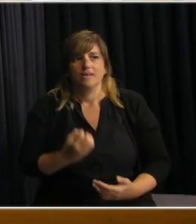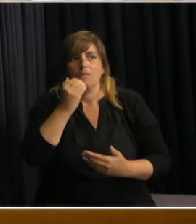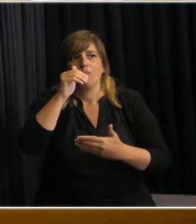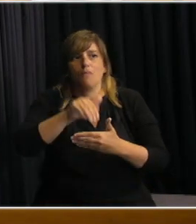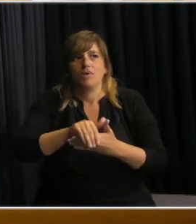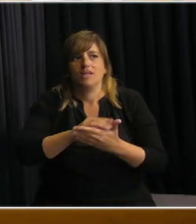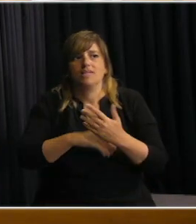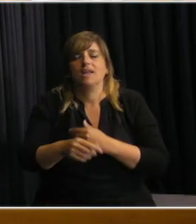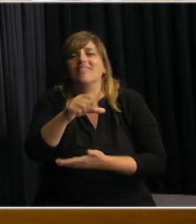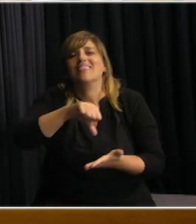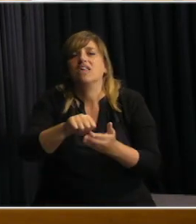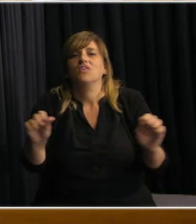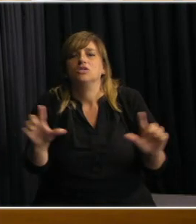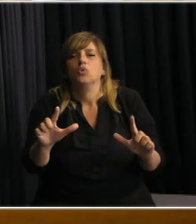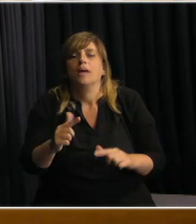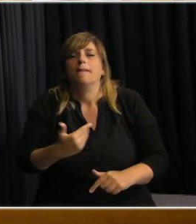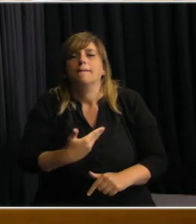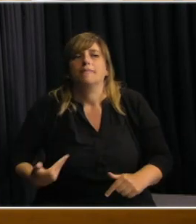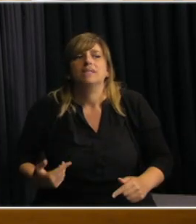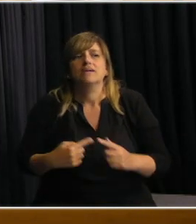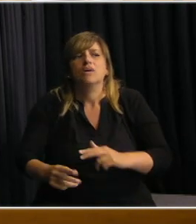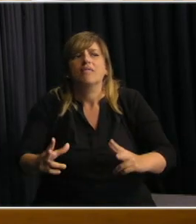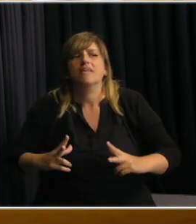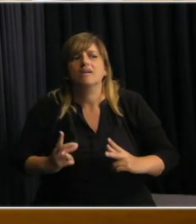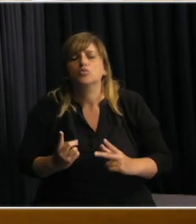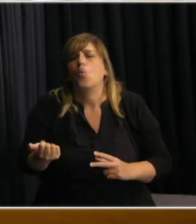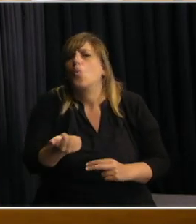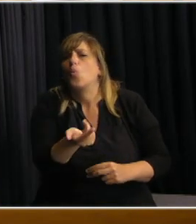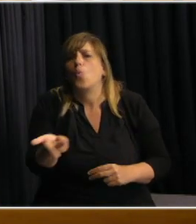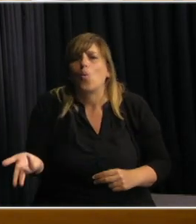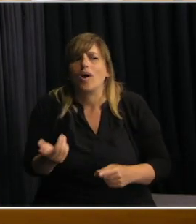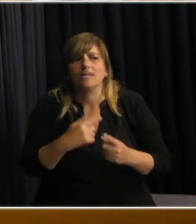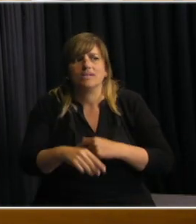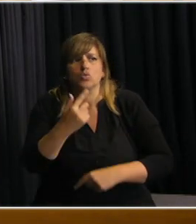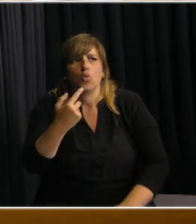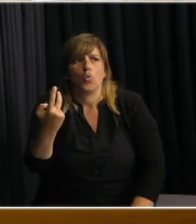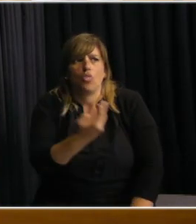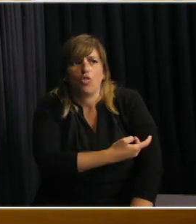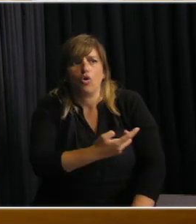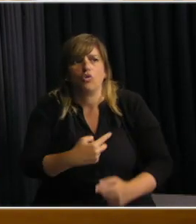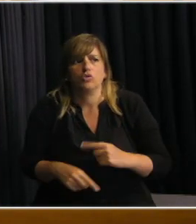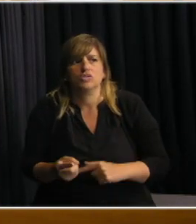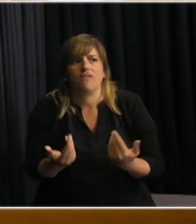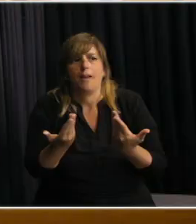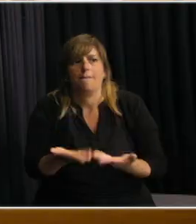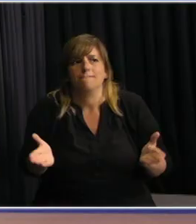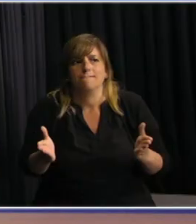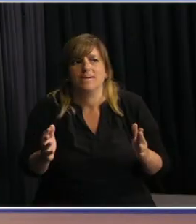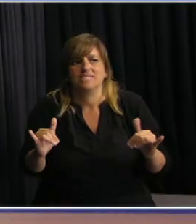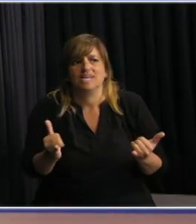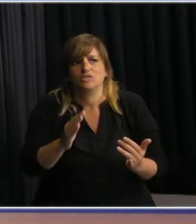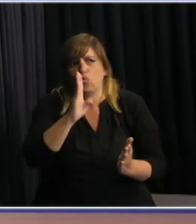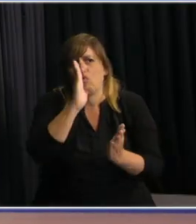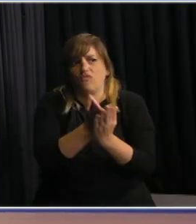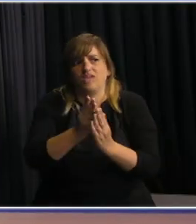Natalia Ebrún, de TV Ciudad. Presidente, usted recién daba la cantidad de dosis que van a ingresar en fines de febrero